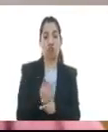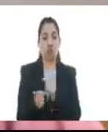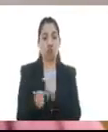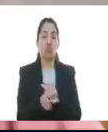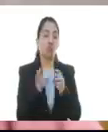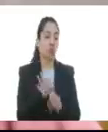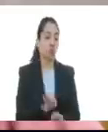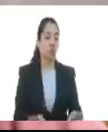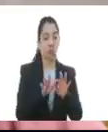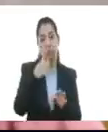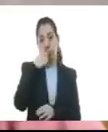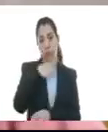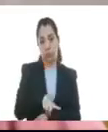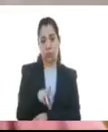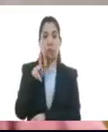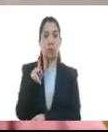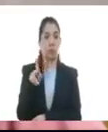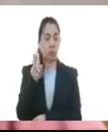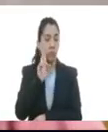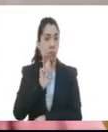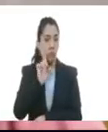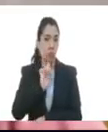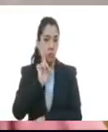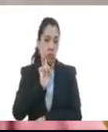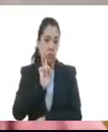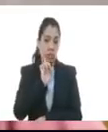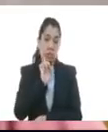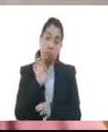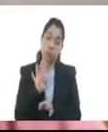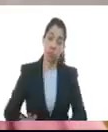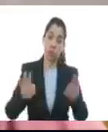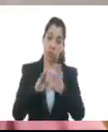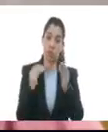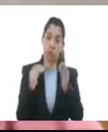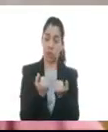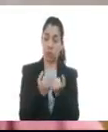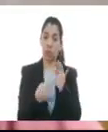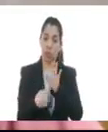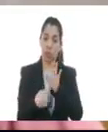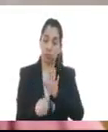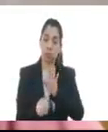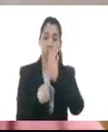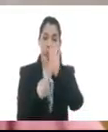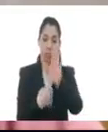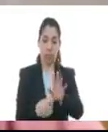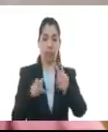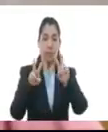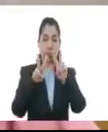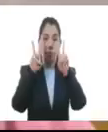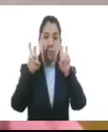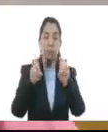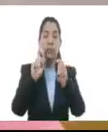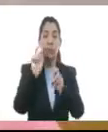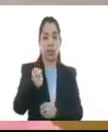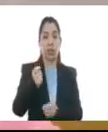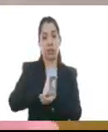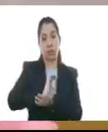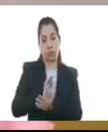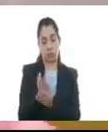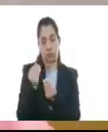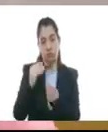mujeres, pues qué importante que se visibilice como un tema de discriminación. Muchas